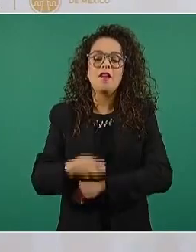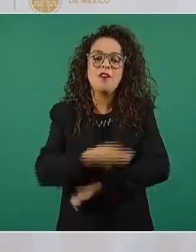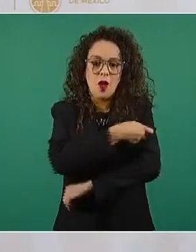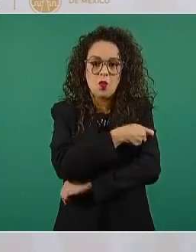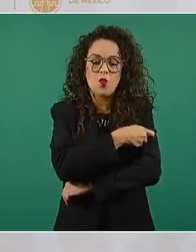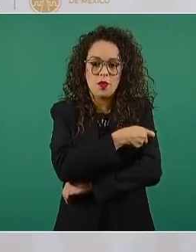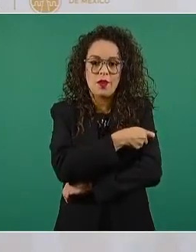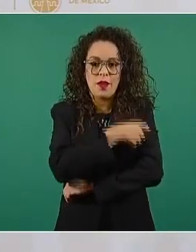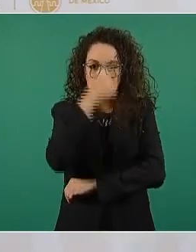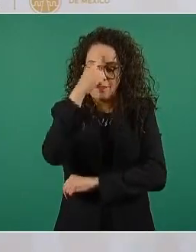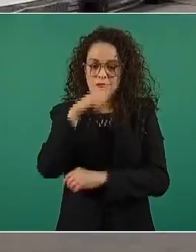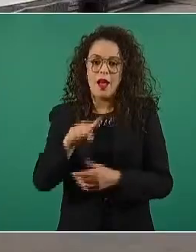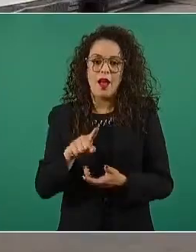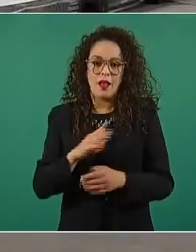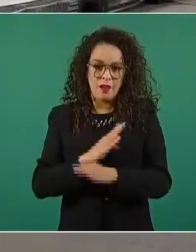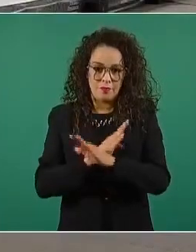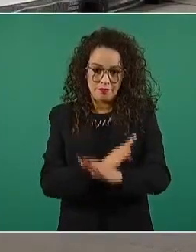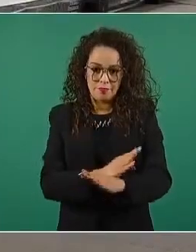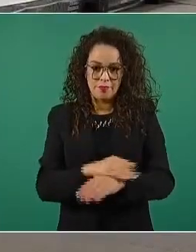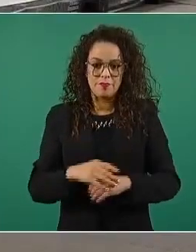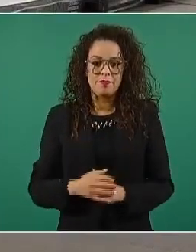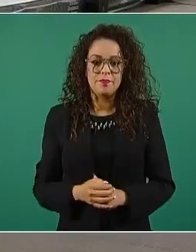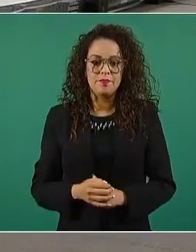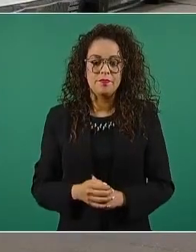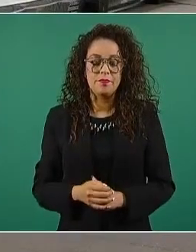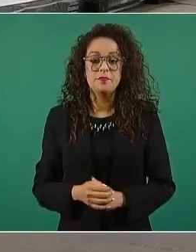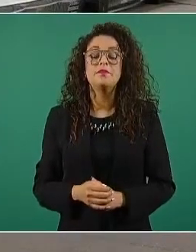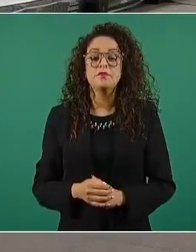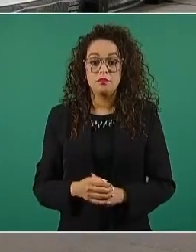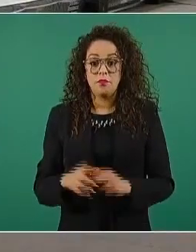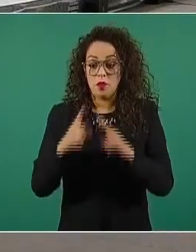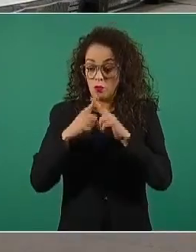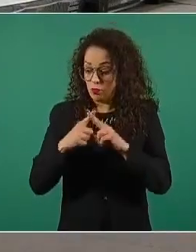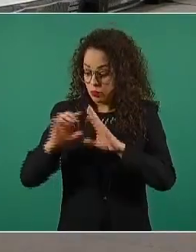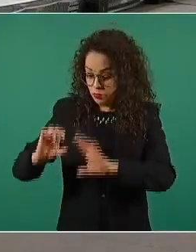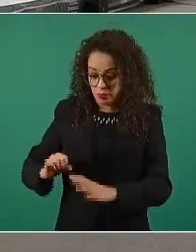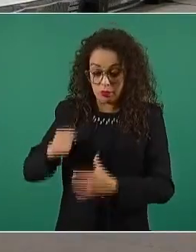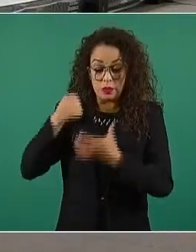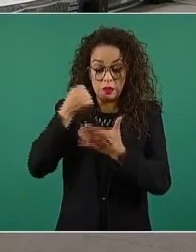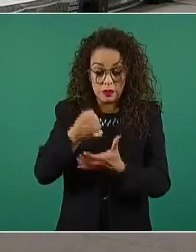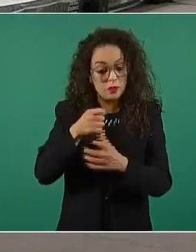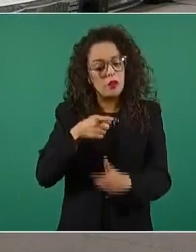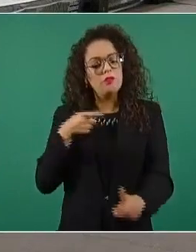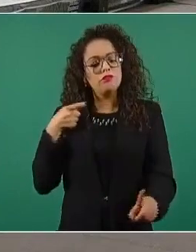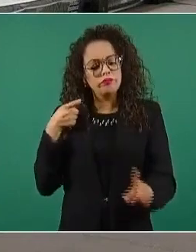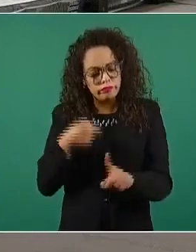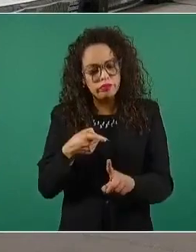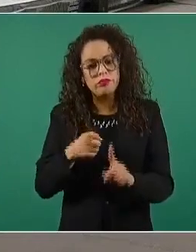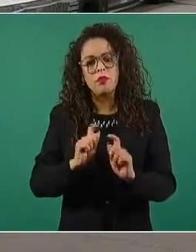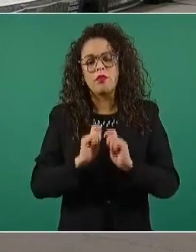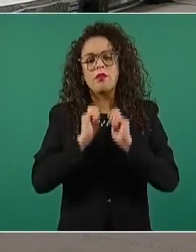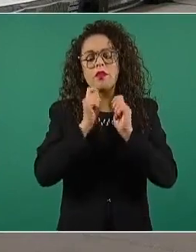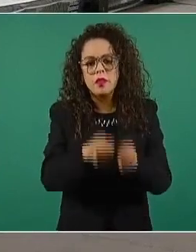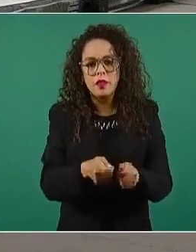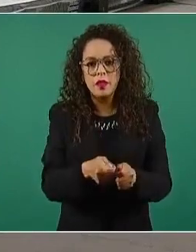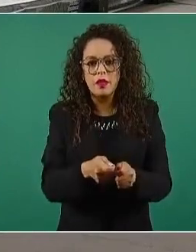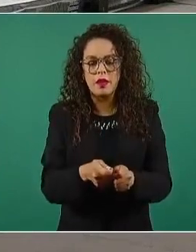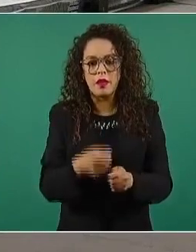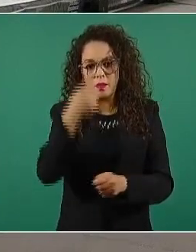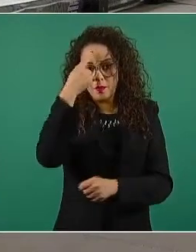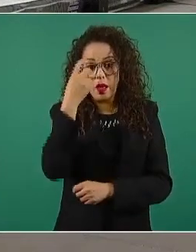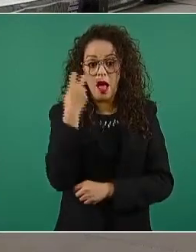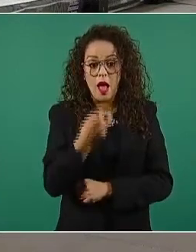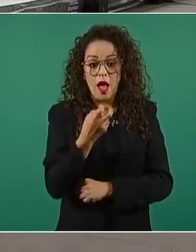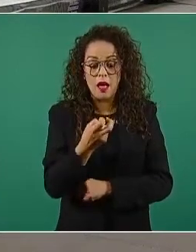vacuna. Inclusive en el presupuesto del Estado se incluía una partida destinada a proporcionar este